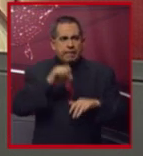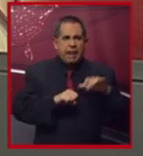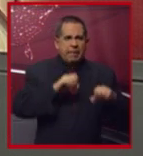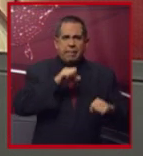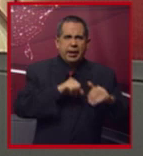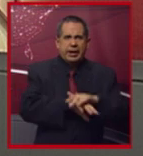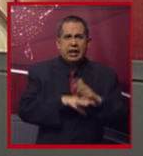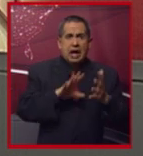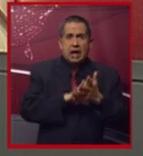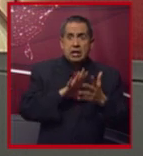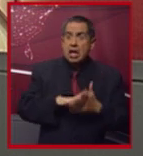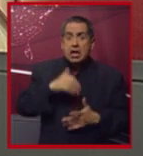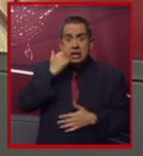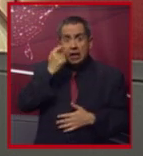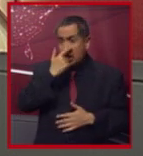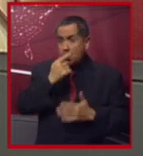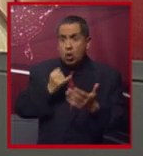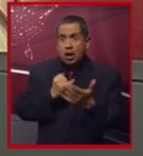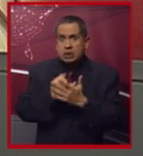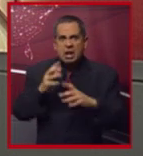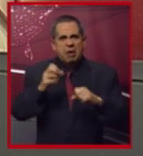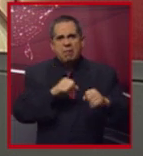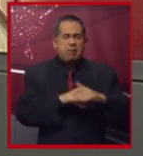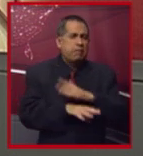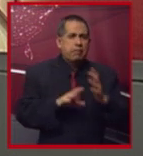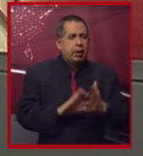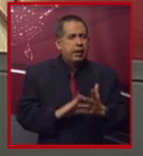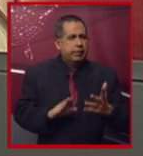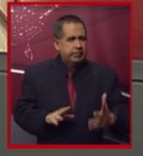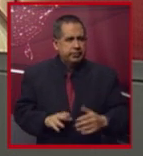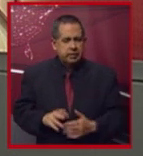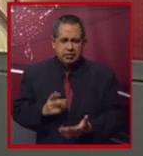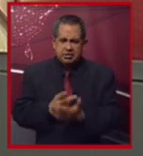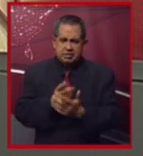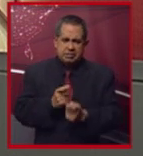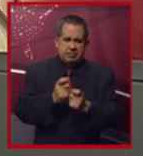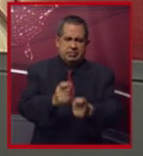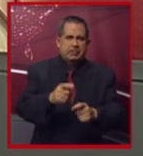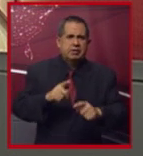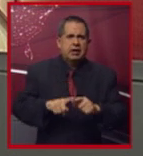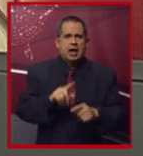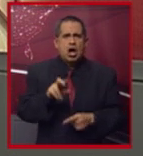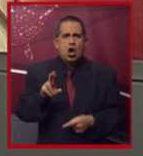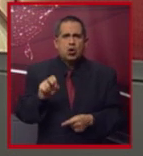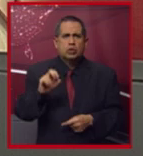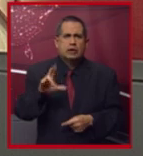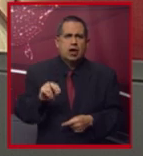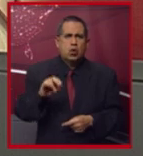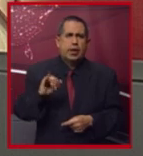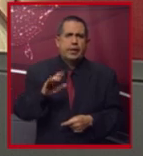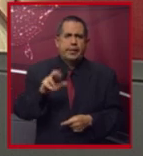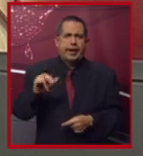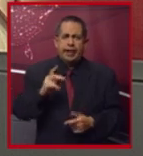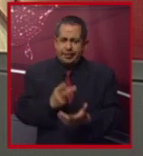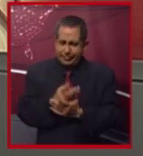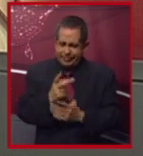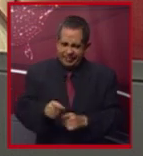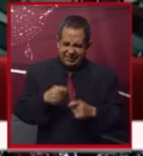exigir democracia en nuestro país. Se condecoró al activista social Rosario Ibarra de Piedra. La historia.